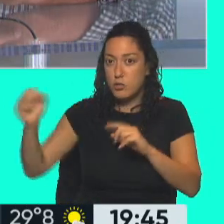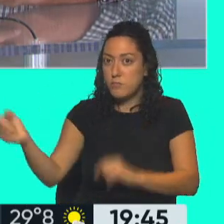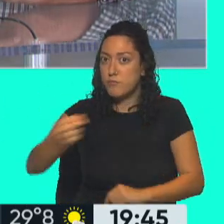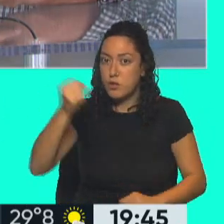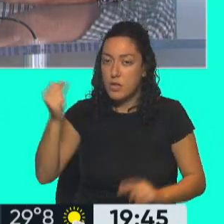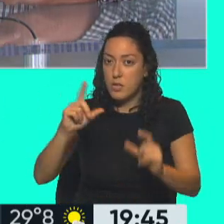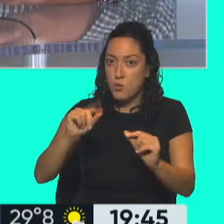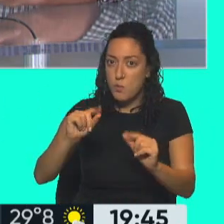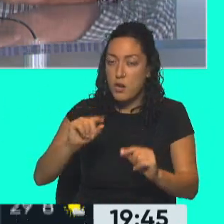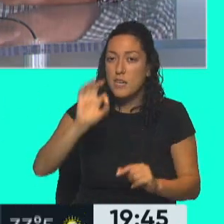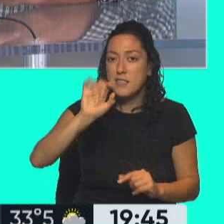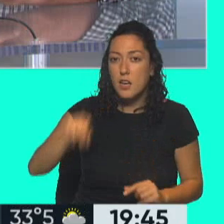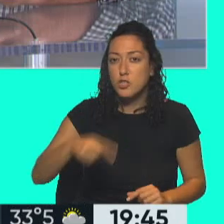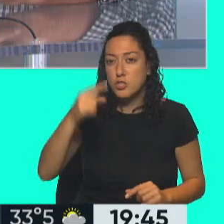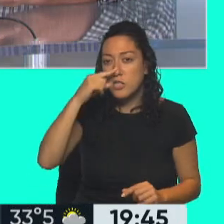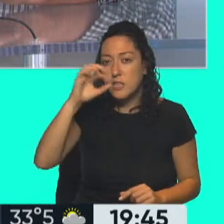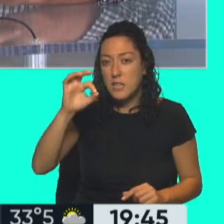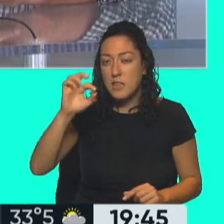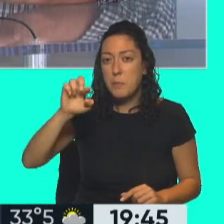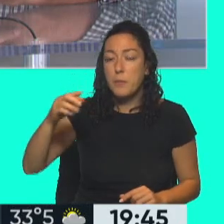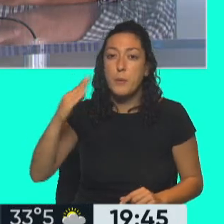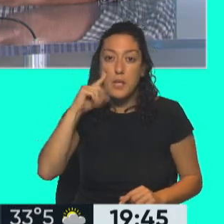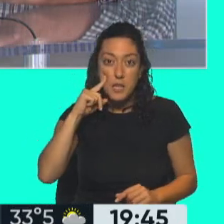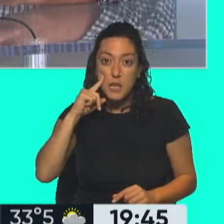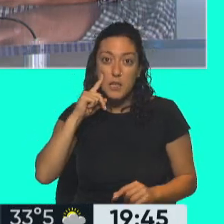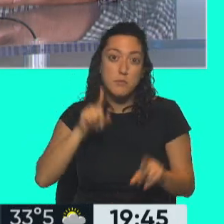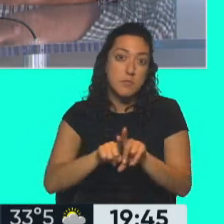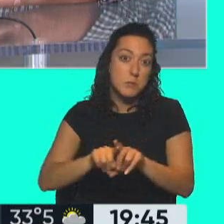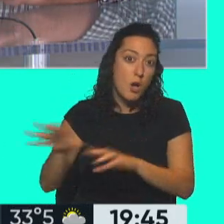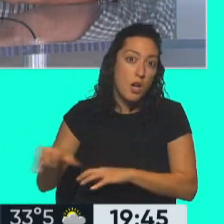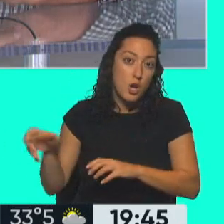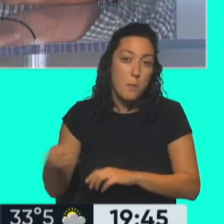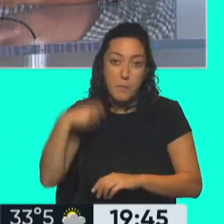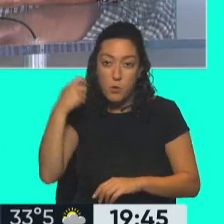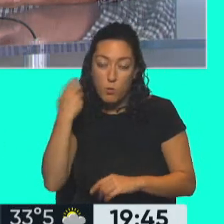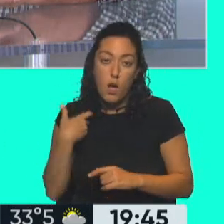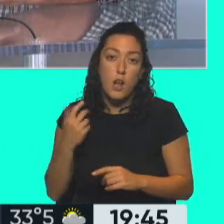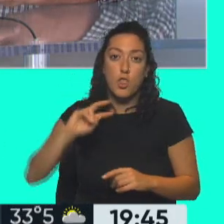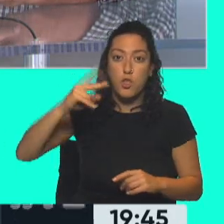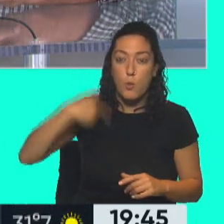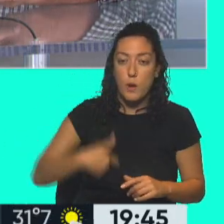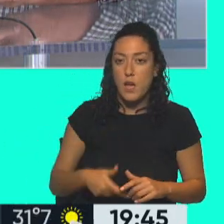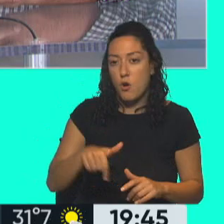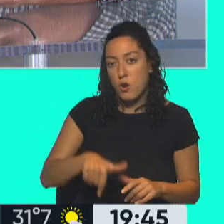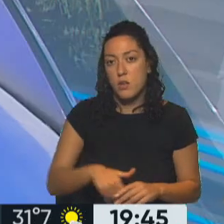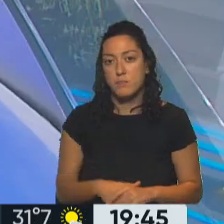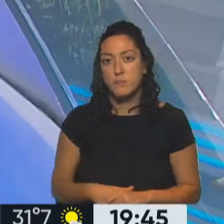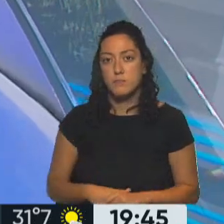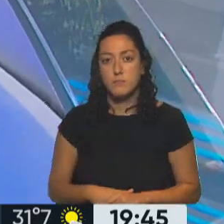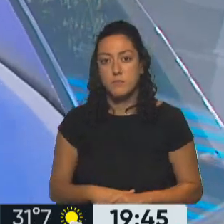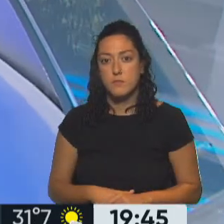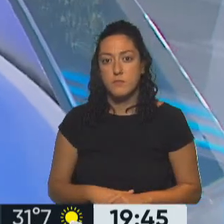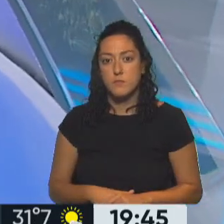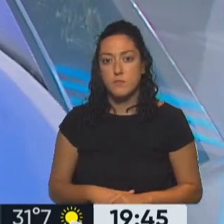casi el 0 70 del pbi de la Argentina que está prestado el sector agropecuario a través del banco nación el doble de la época macri Mirá vos Bueno